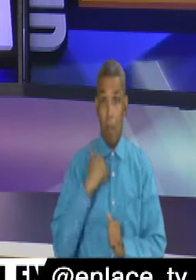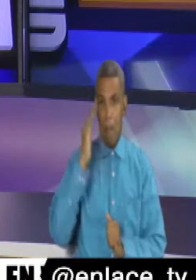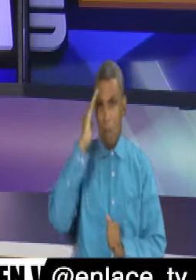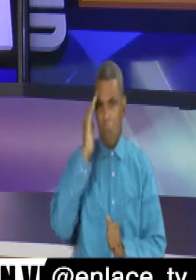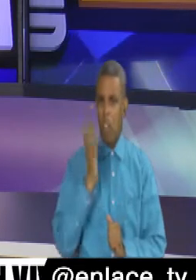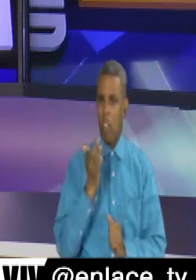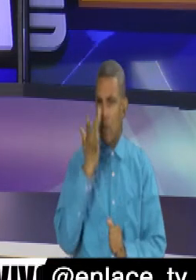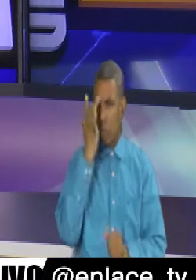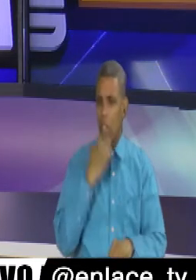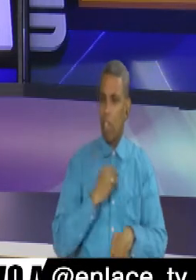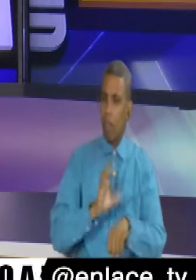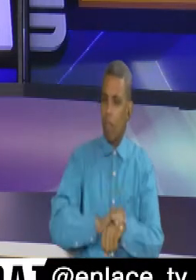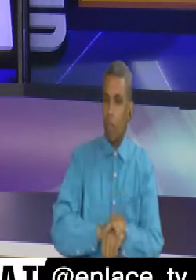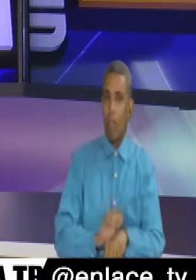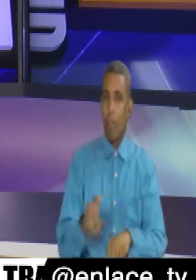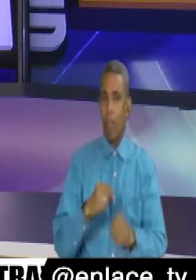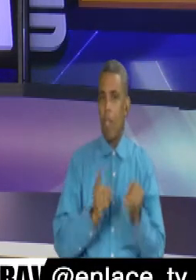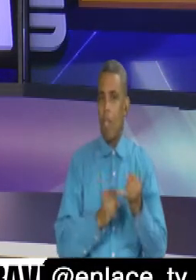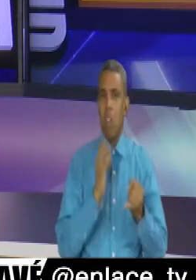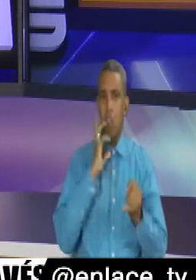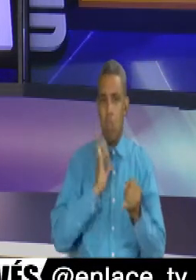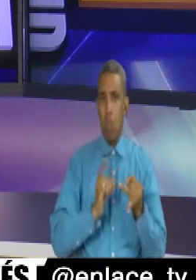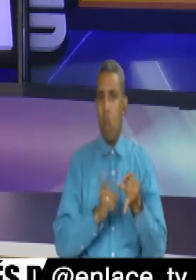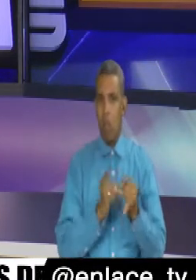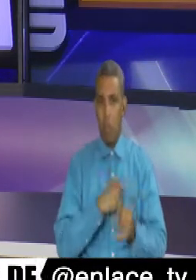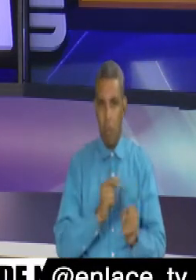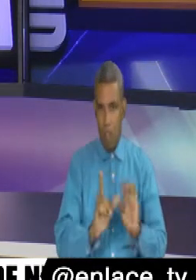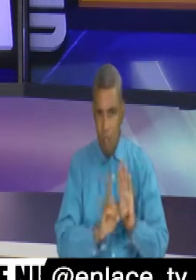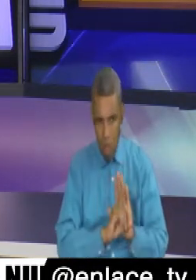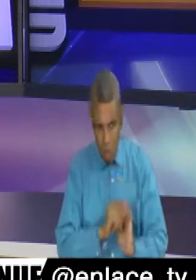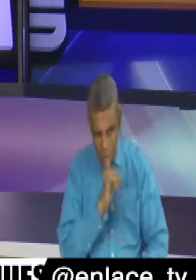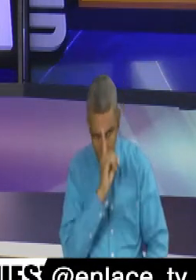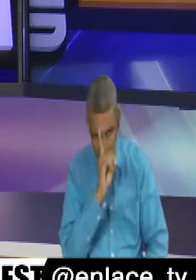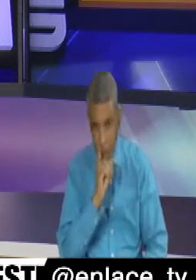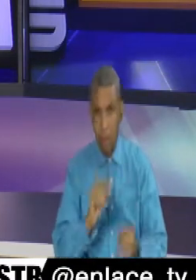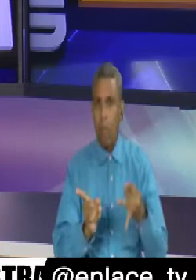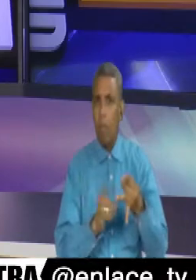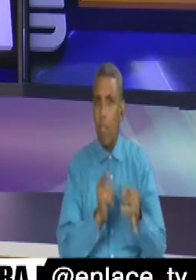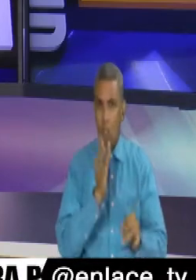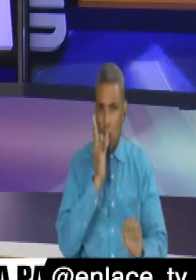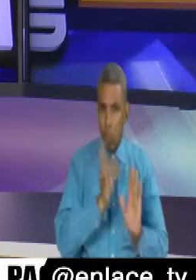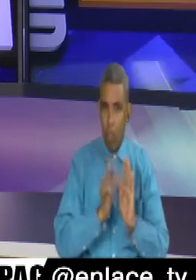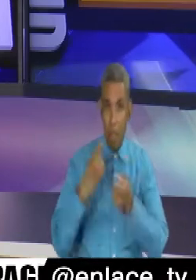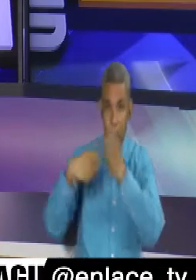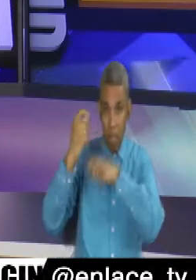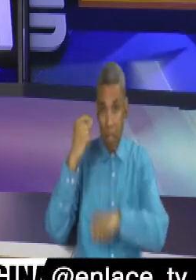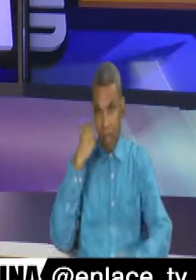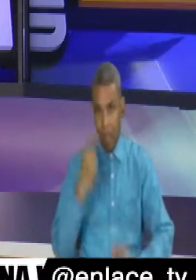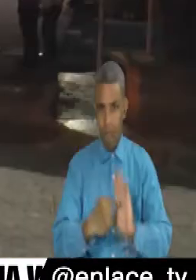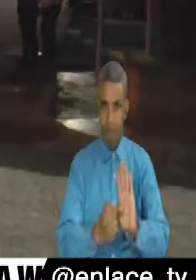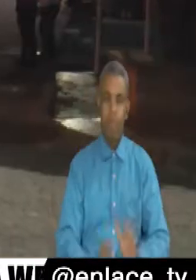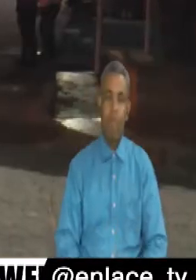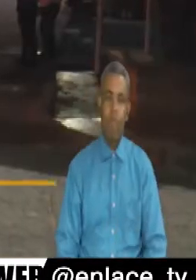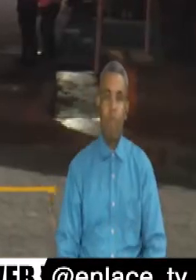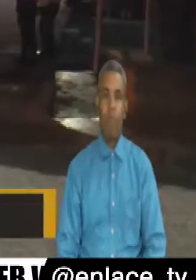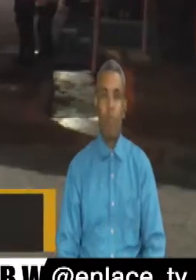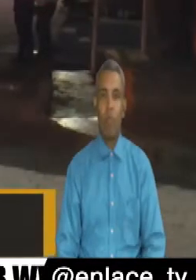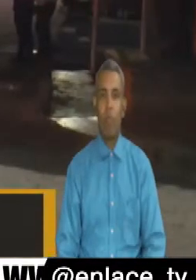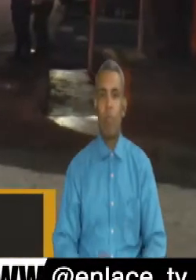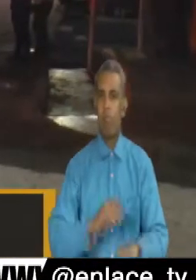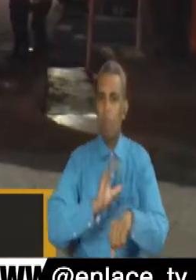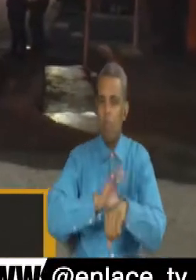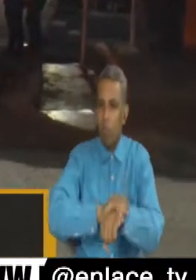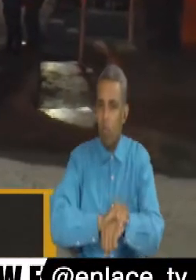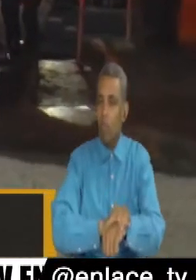están sindicados de los delitos de robo, concierto para delinquir y venta y tráfico de estupefacientes. Fue capturado por